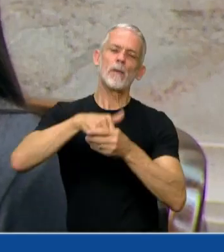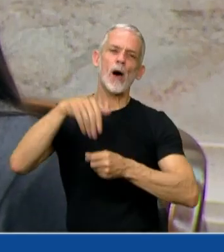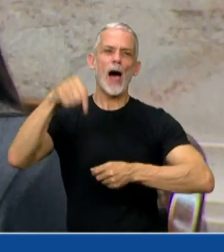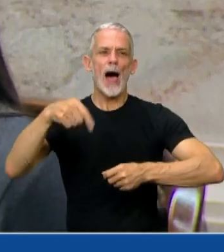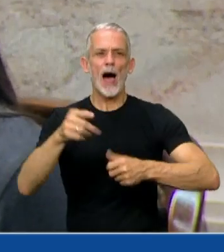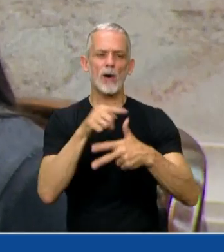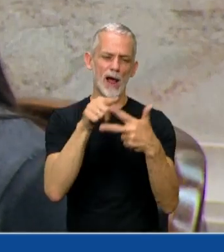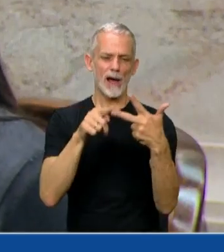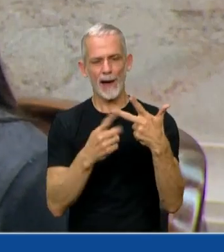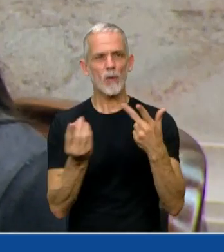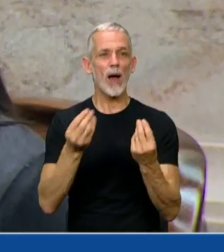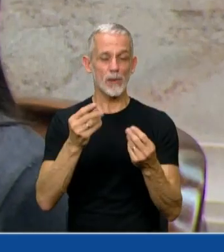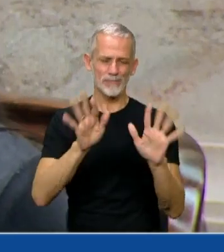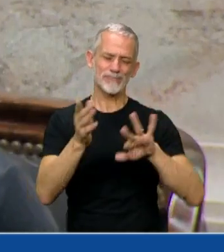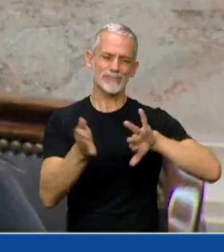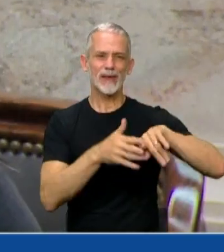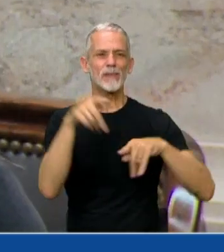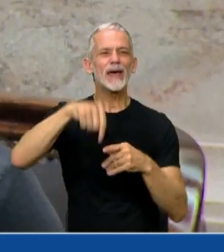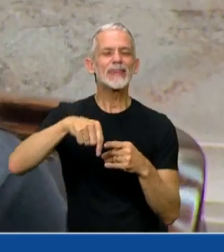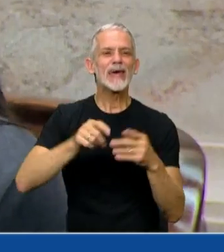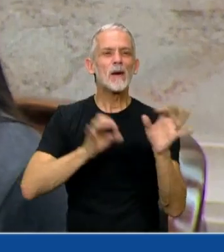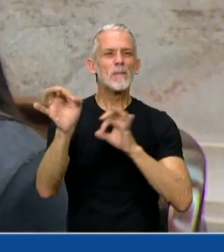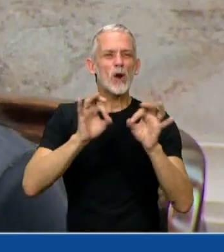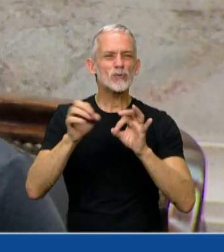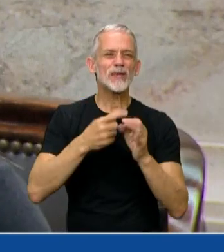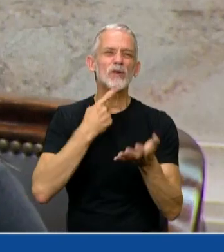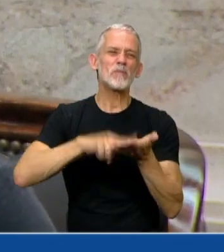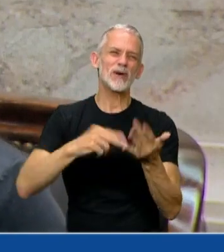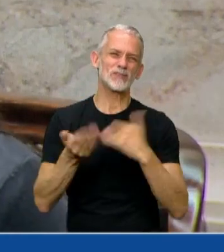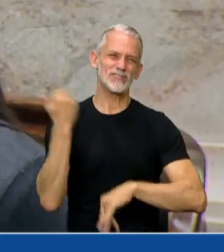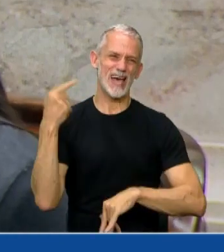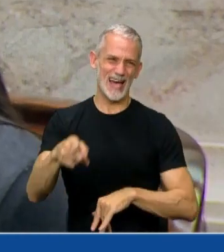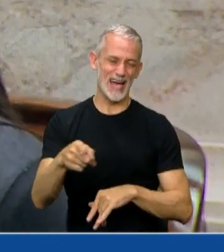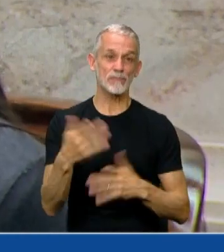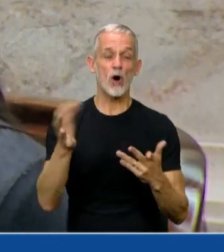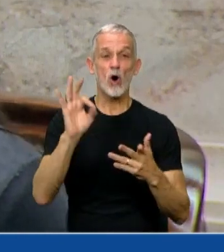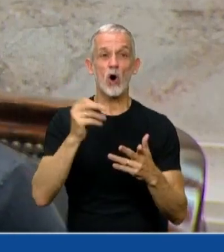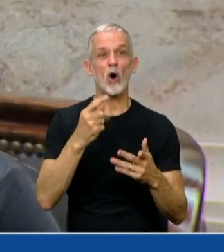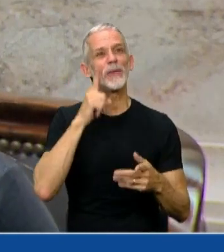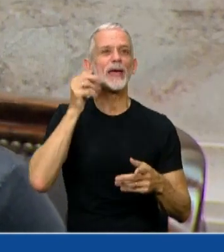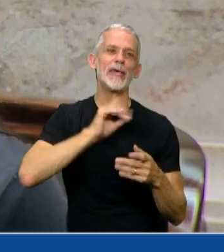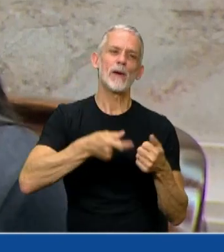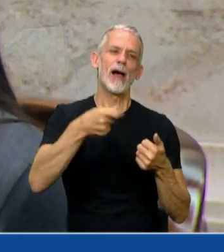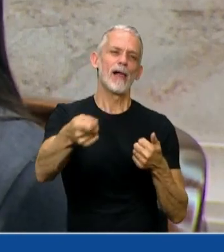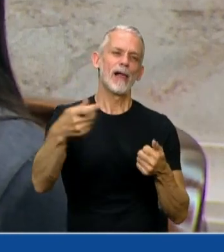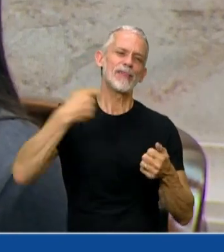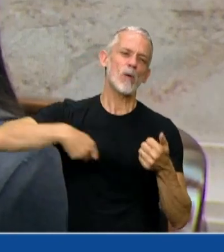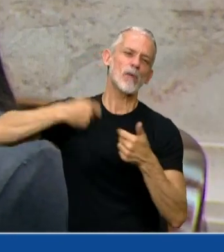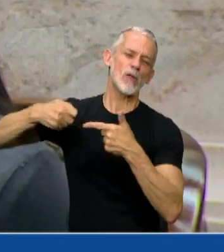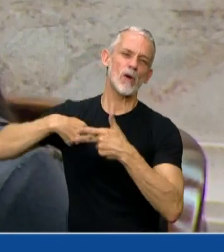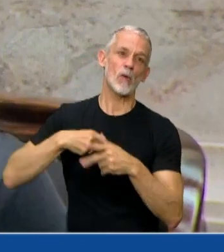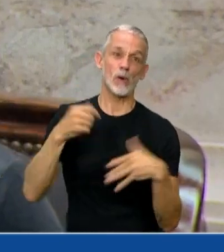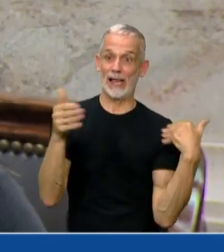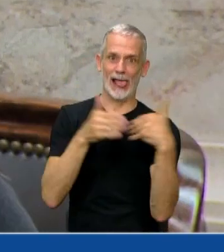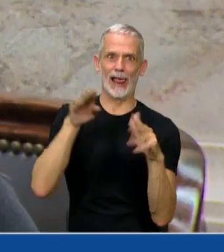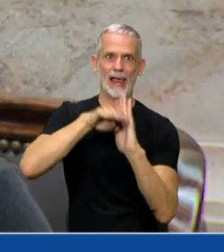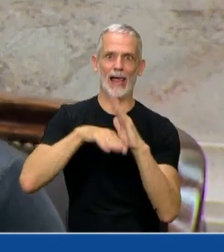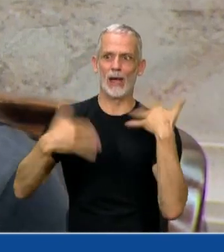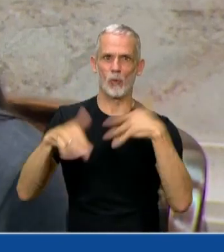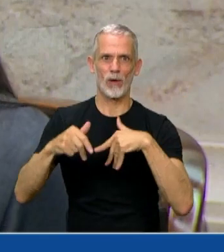ahora esta eliminación del impuesto o una parcial devolución del IVA u otras medidas de último momento,